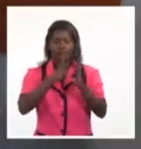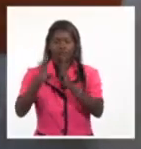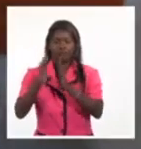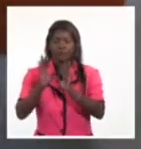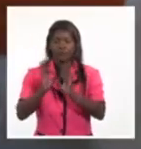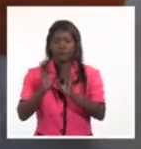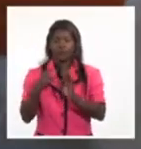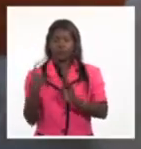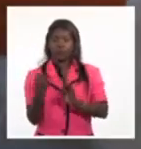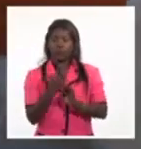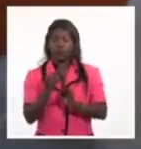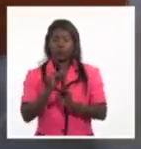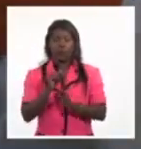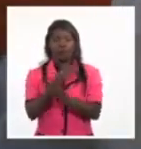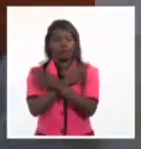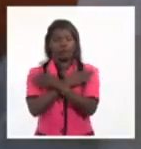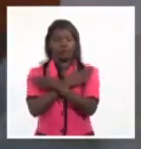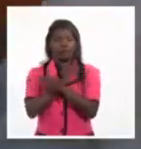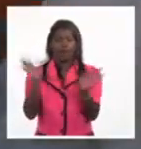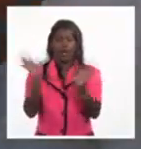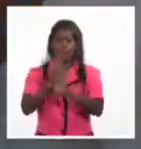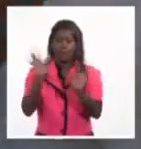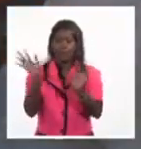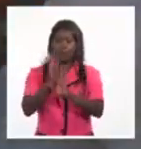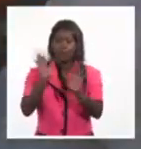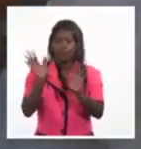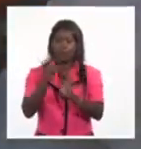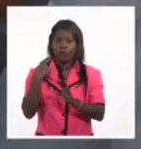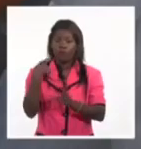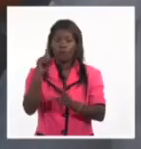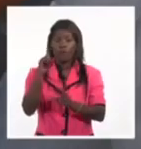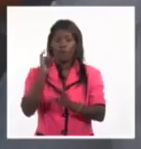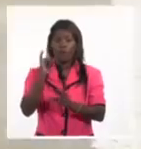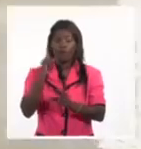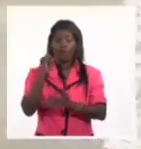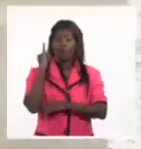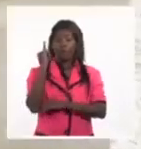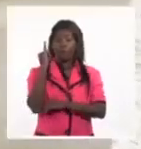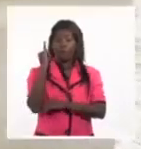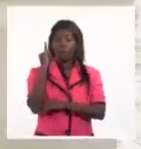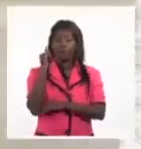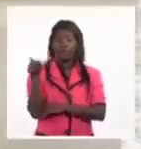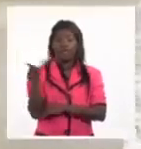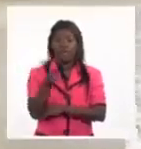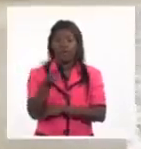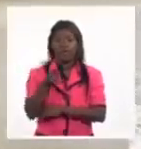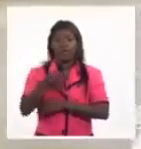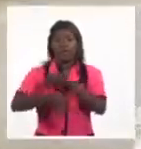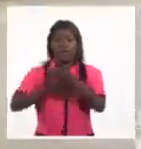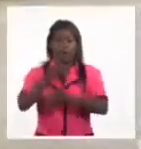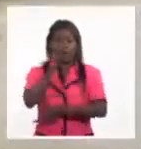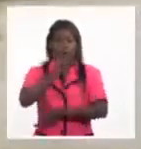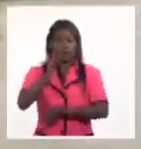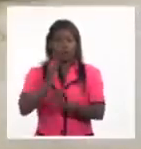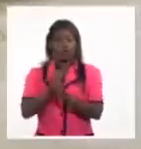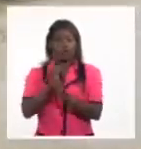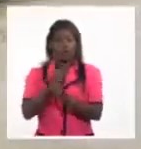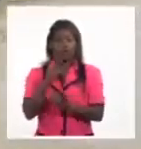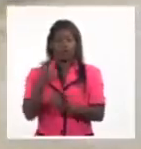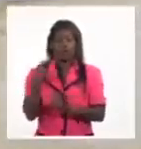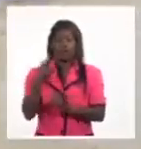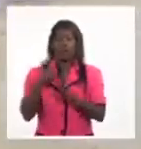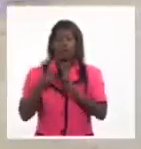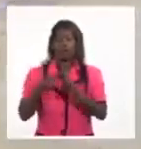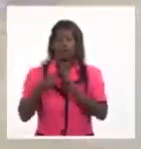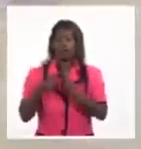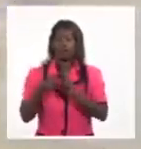y directivos del organismo, los integrantes del contingente reiteraron el compromiso de contribuir a la recuperación de los servicios eléctricos de